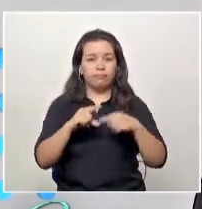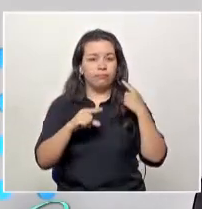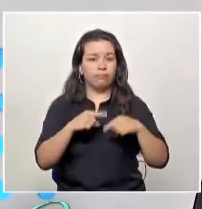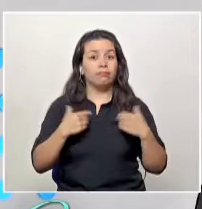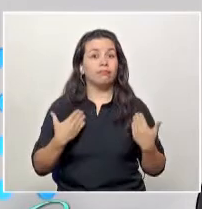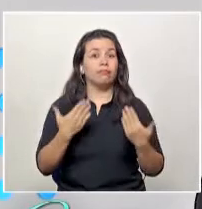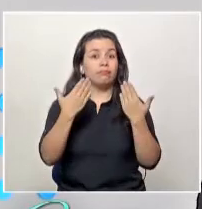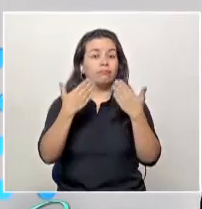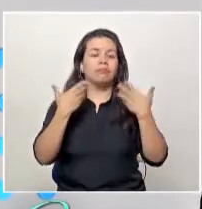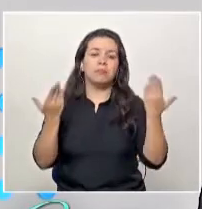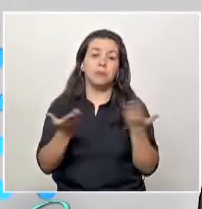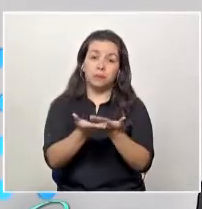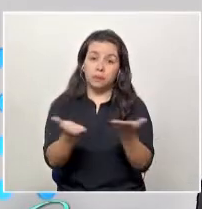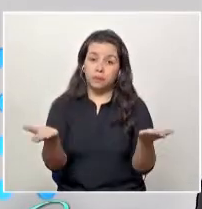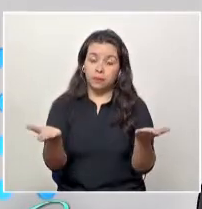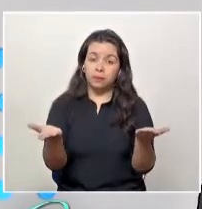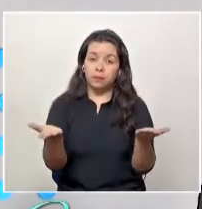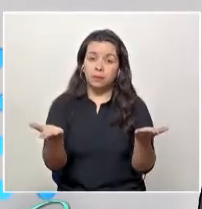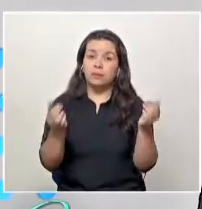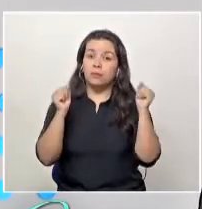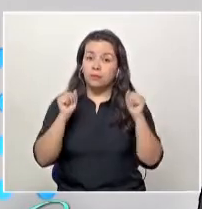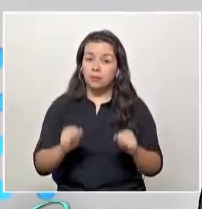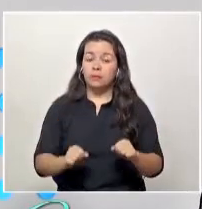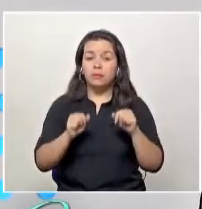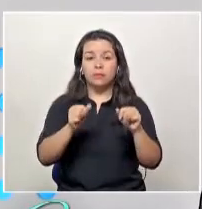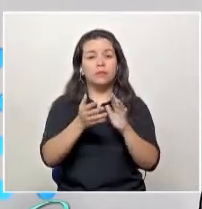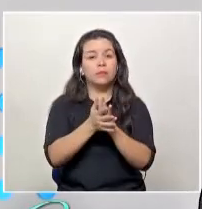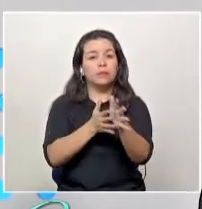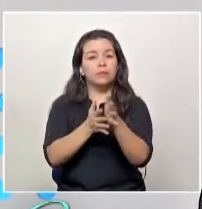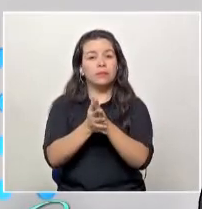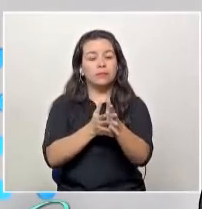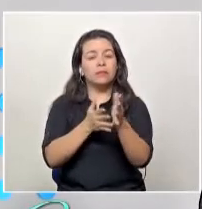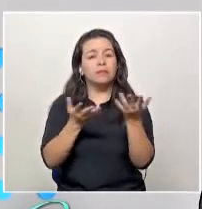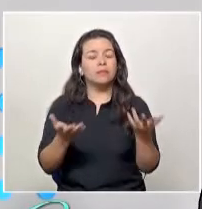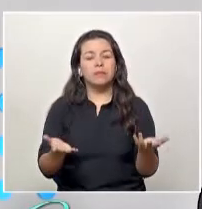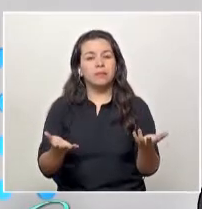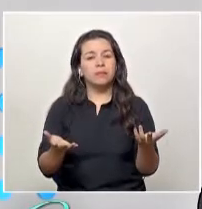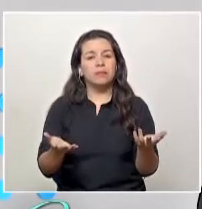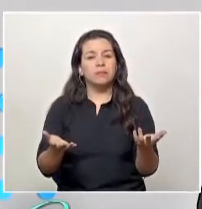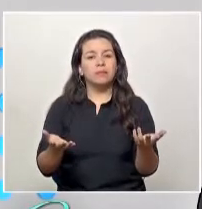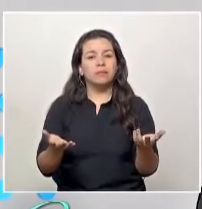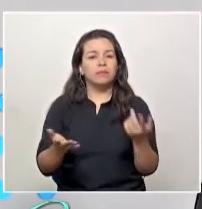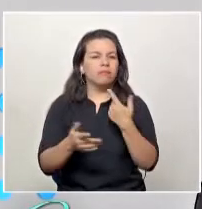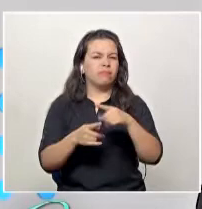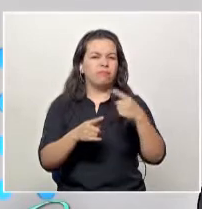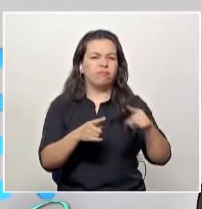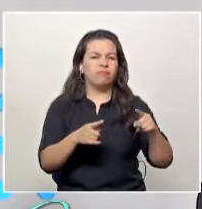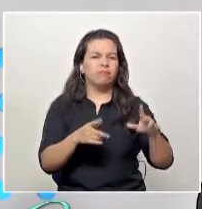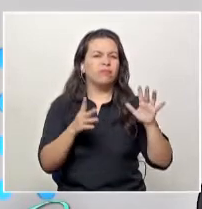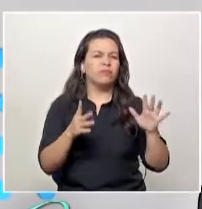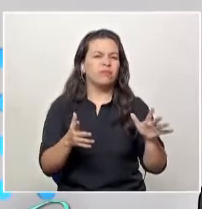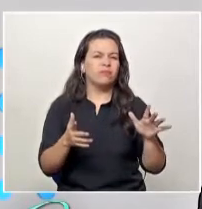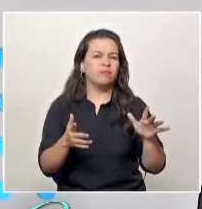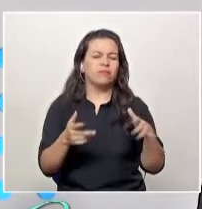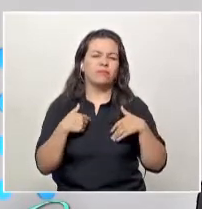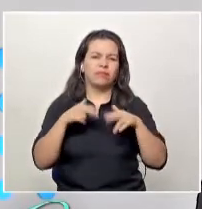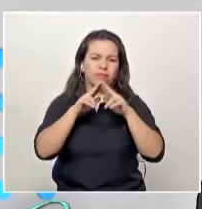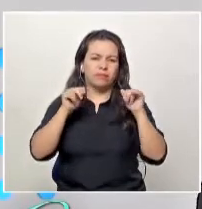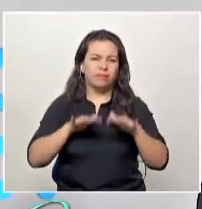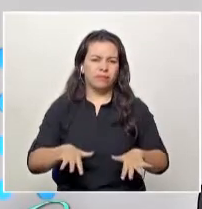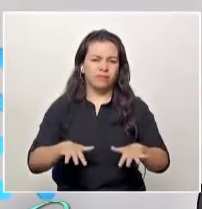ventajas, por ejemplo, para ustedes que pueden tener más información en todos los sitios de